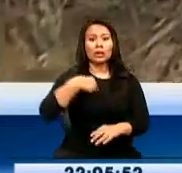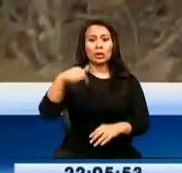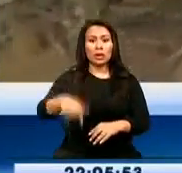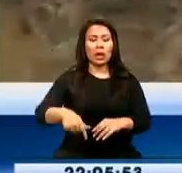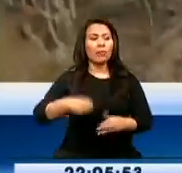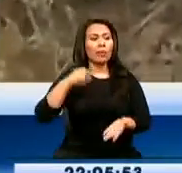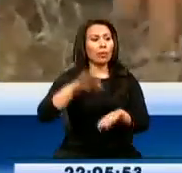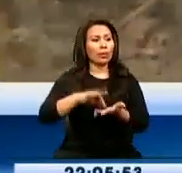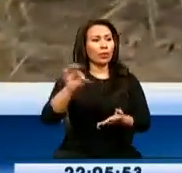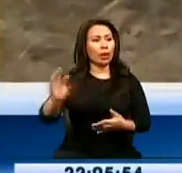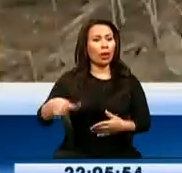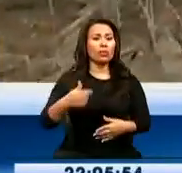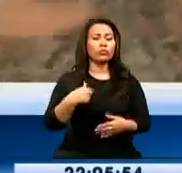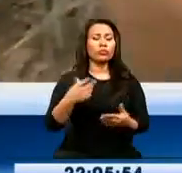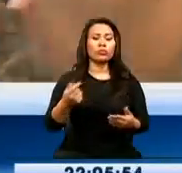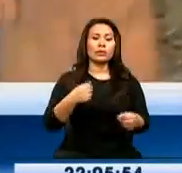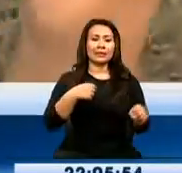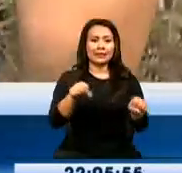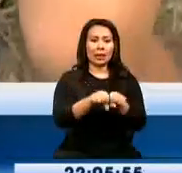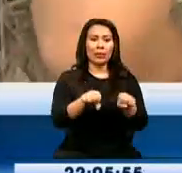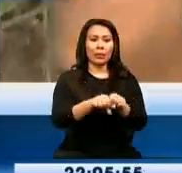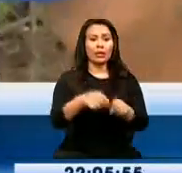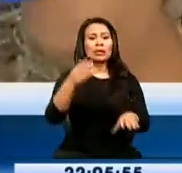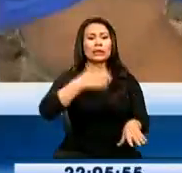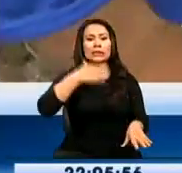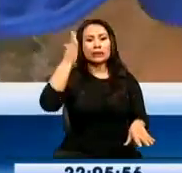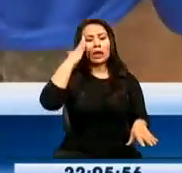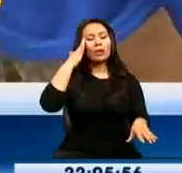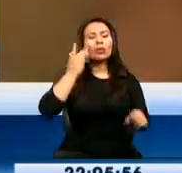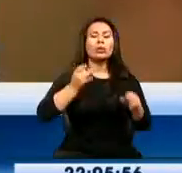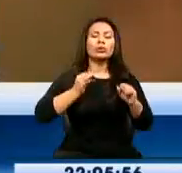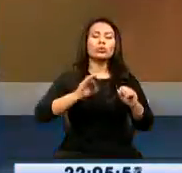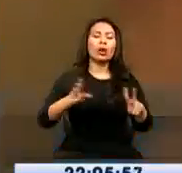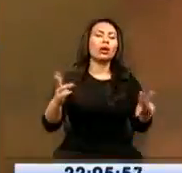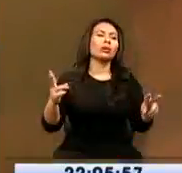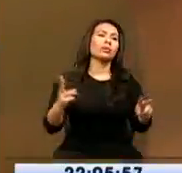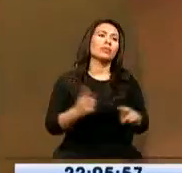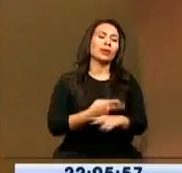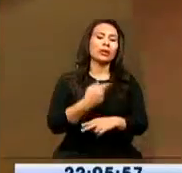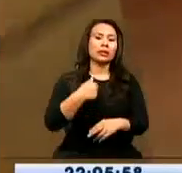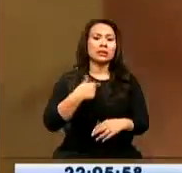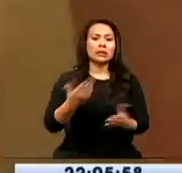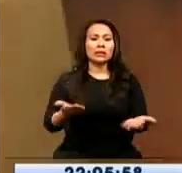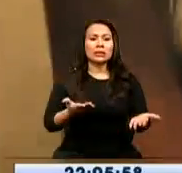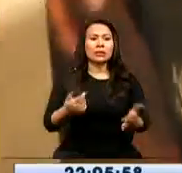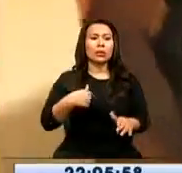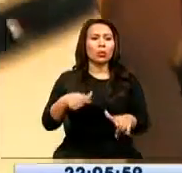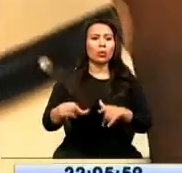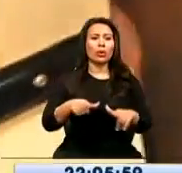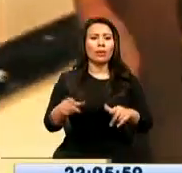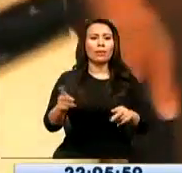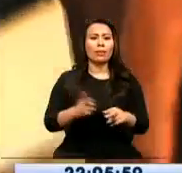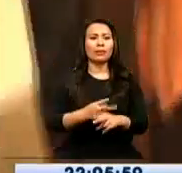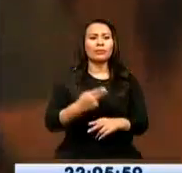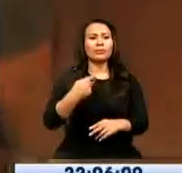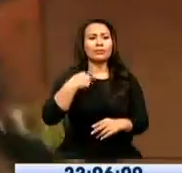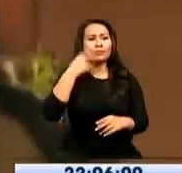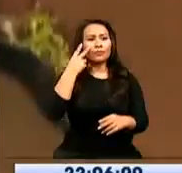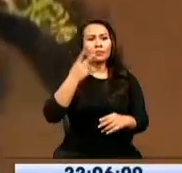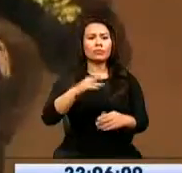trajeron. Salvó sus zapatillas, pero sabe que hubo algo neurálgico en la punta del peligro. Así me dejaron.